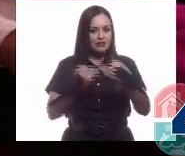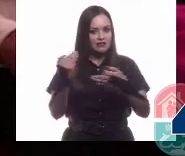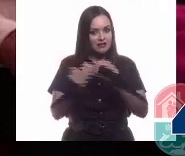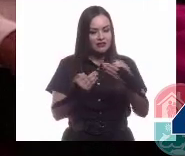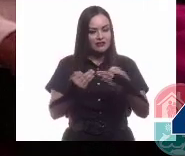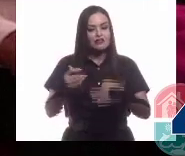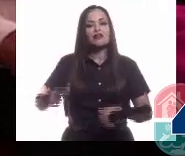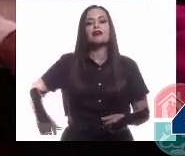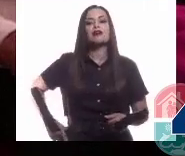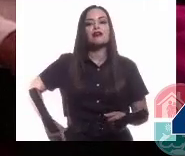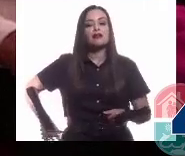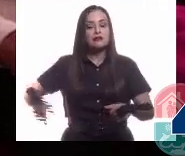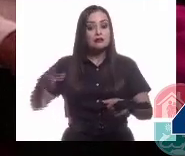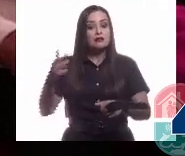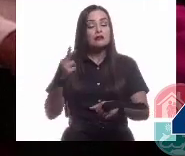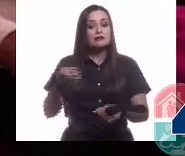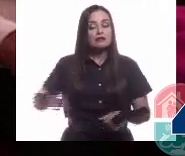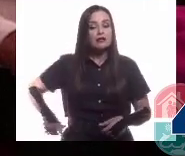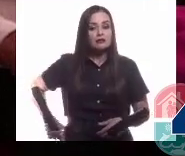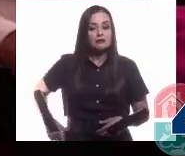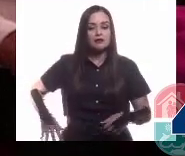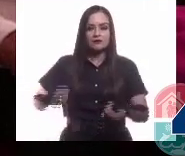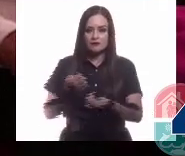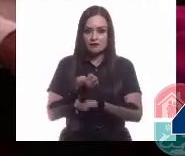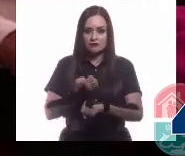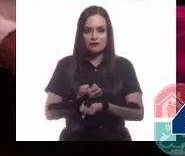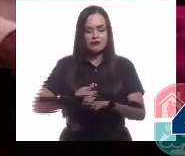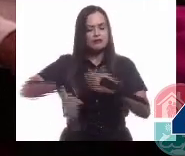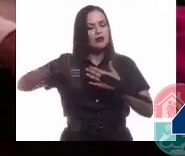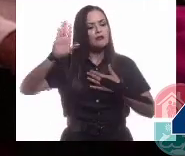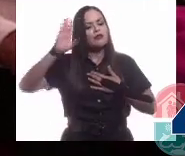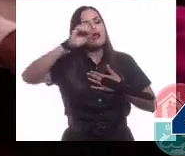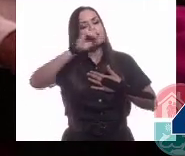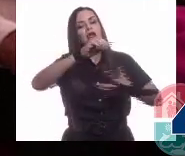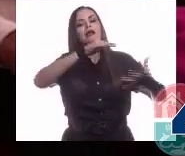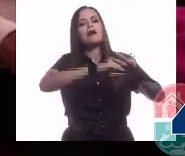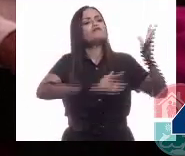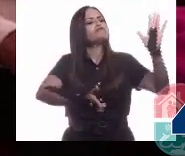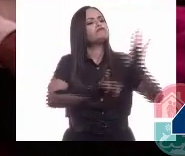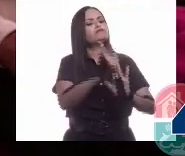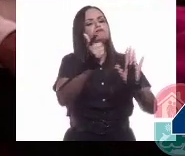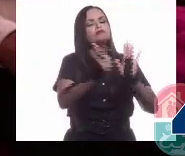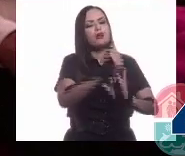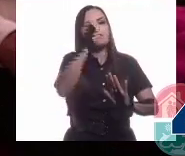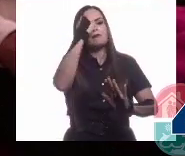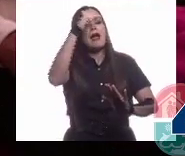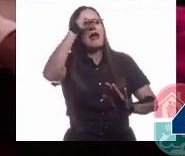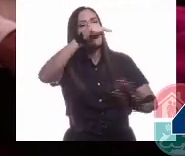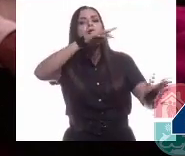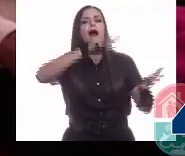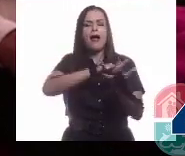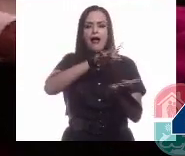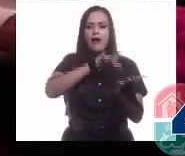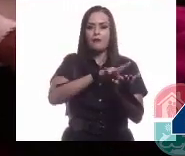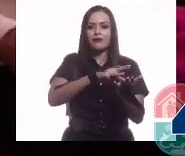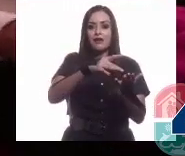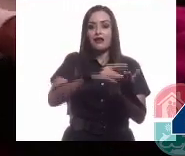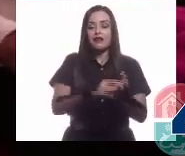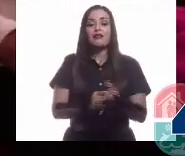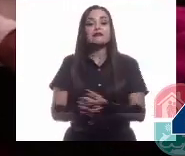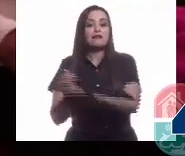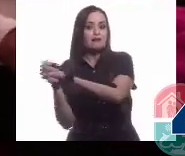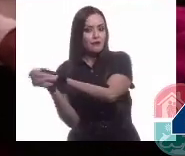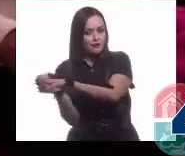el gobierno del Estado se compromete a construir la infraestructura necesaria para apoyar la llegada del béisbol y